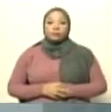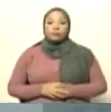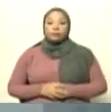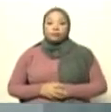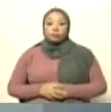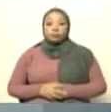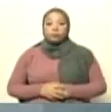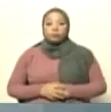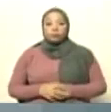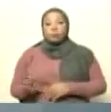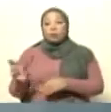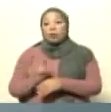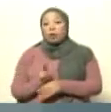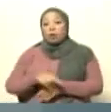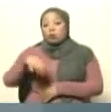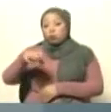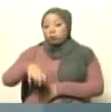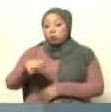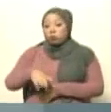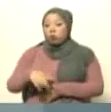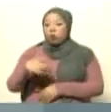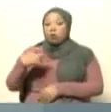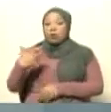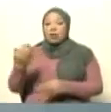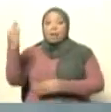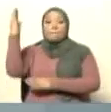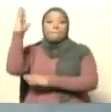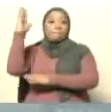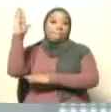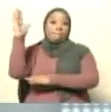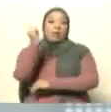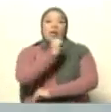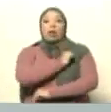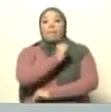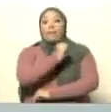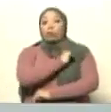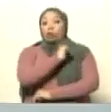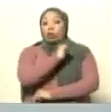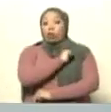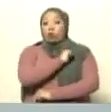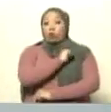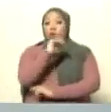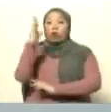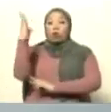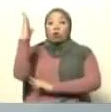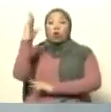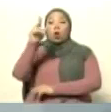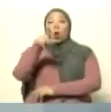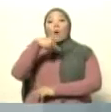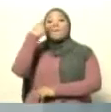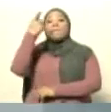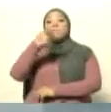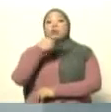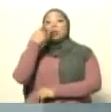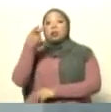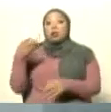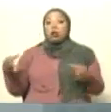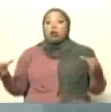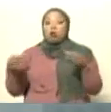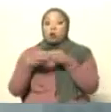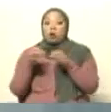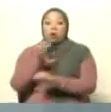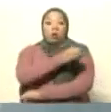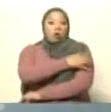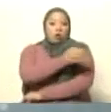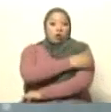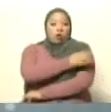Las gráficas, estaba la jerarquía eclesiástica, al momento, todos los partidos políticos, los grupos empresariales,